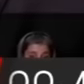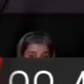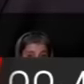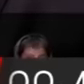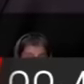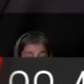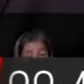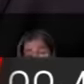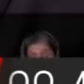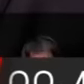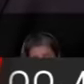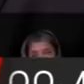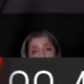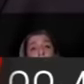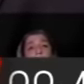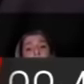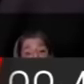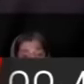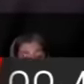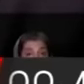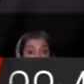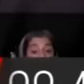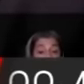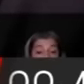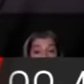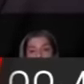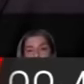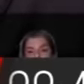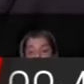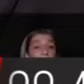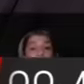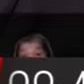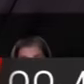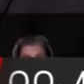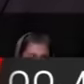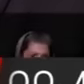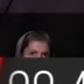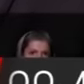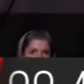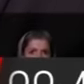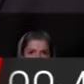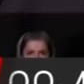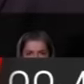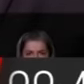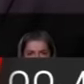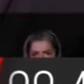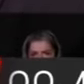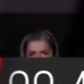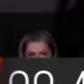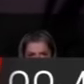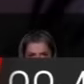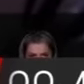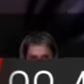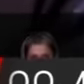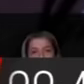las hace las paga, es decir, no puede ser esto de la idea de la puerta giratoria o que no los meten presos o lo que sea. Nosotros queremos que justamente la